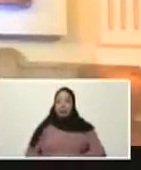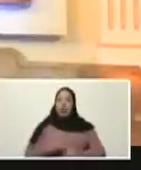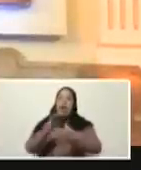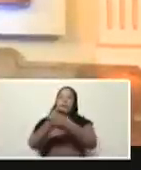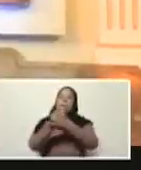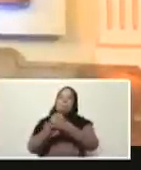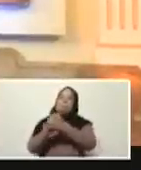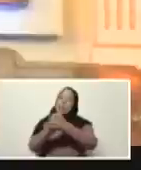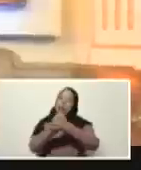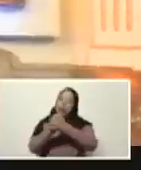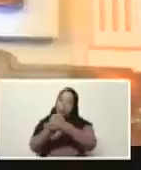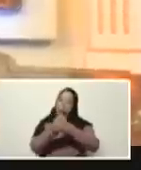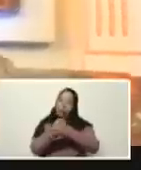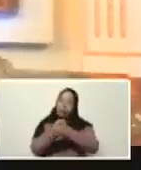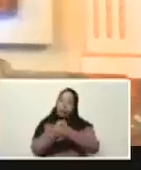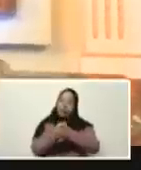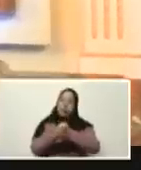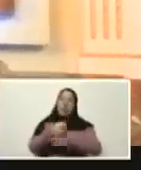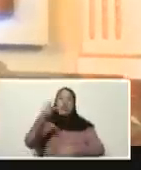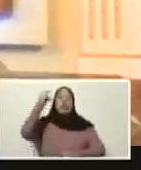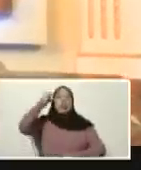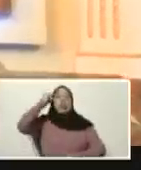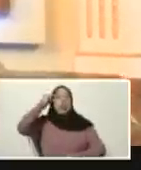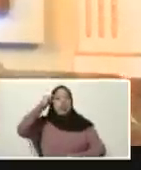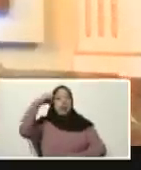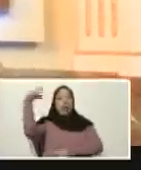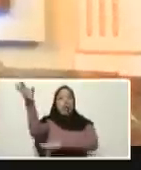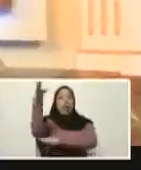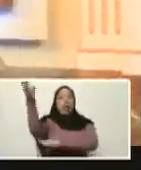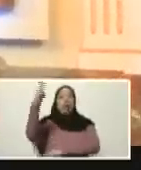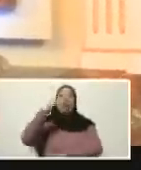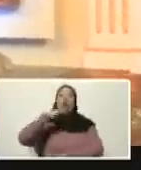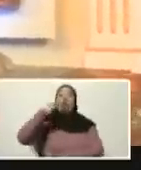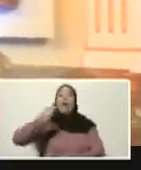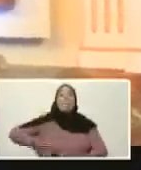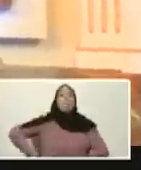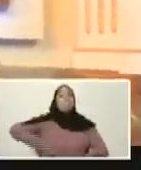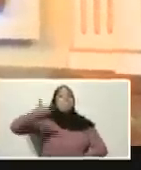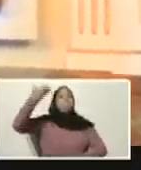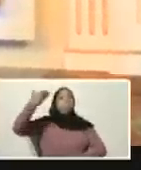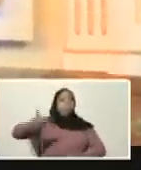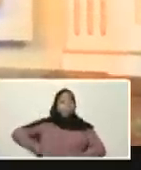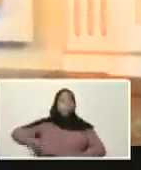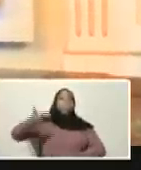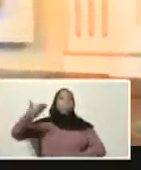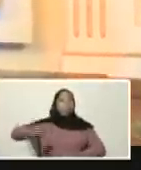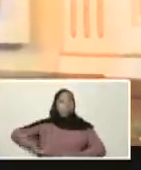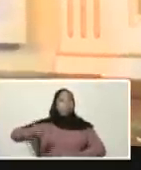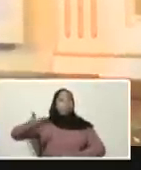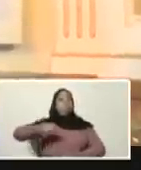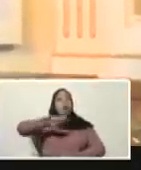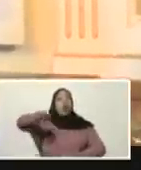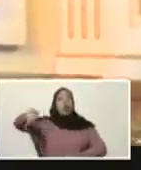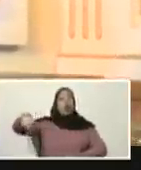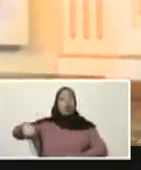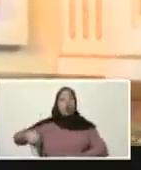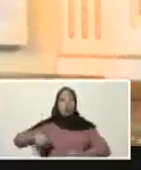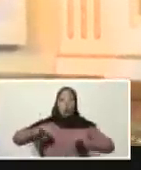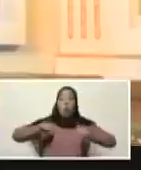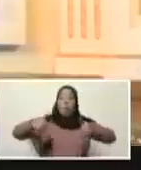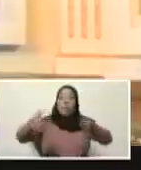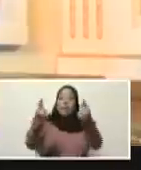Compatriotas, esta fecha patria la vivimos con la certeza de nuestra recuperación